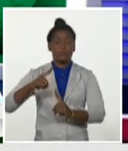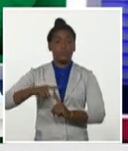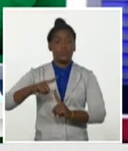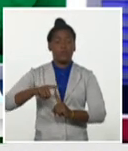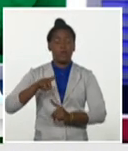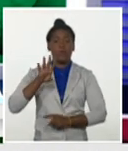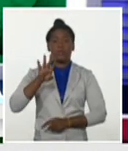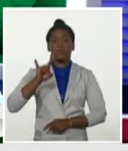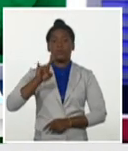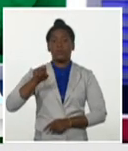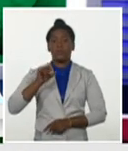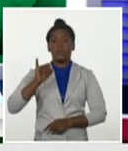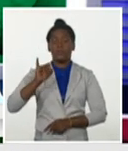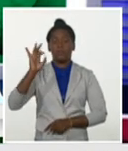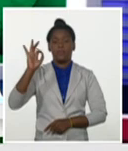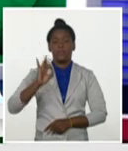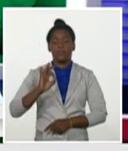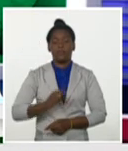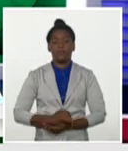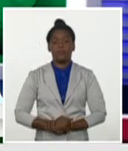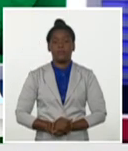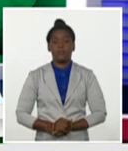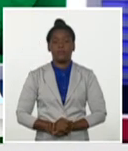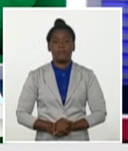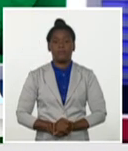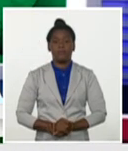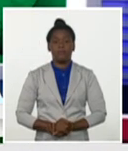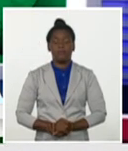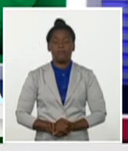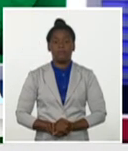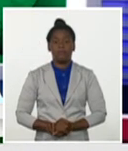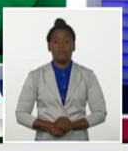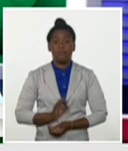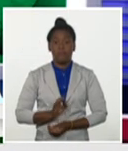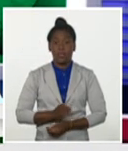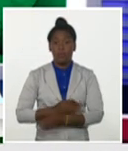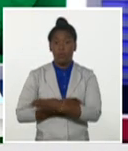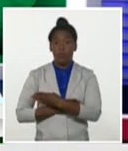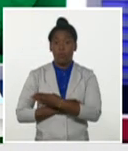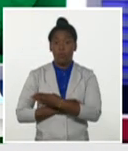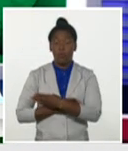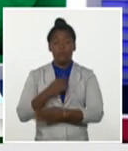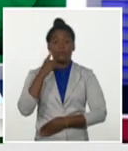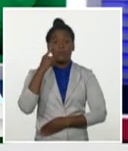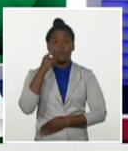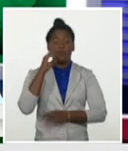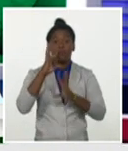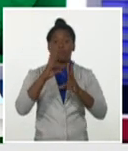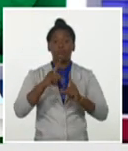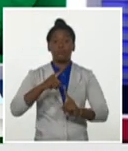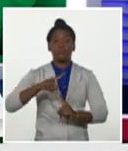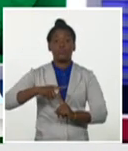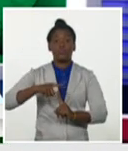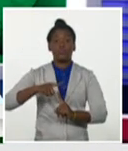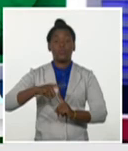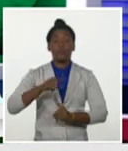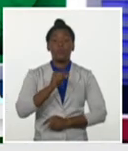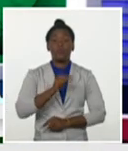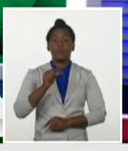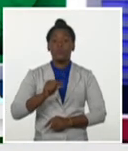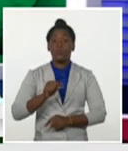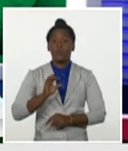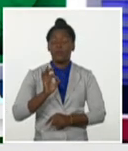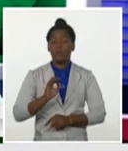49,6%. Como ustedes ven, el porciento de asintomáticos con diagnóstico de la